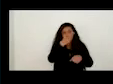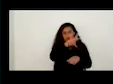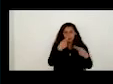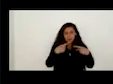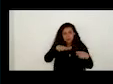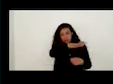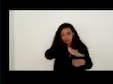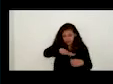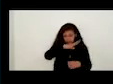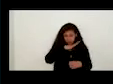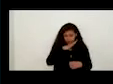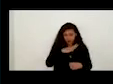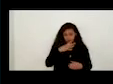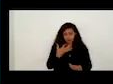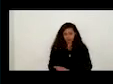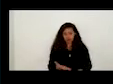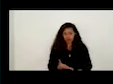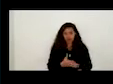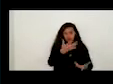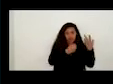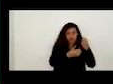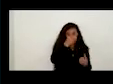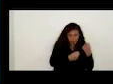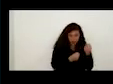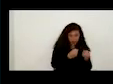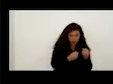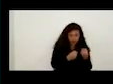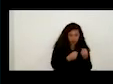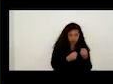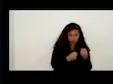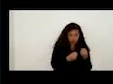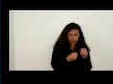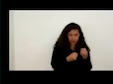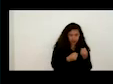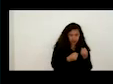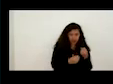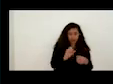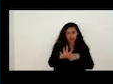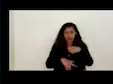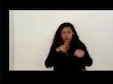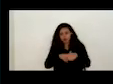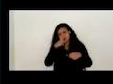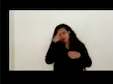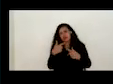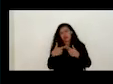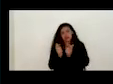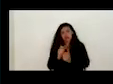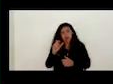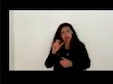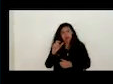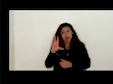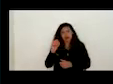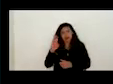población, dejar lácteos, no productos de origen animal, el grupo de carbohidratos a base de